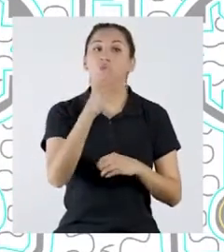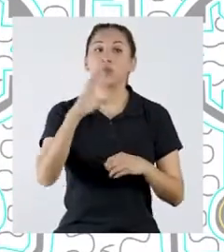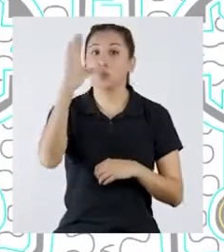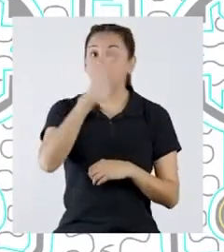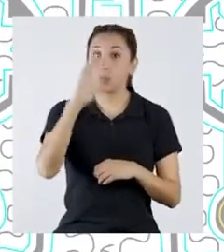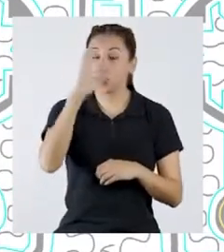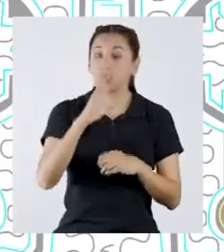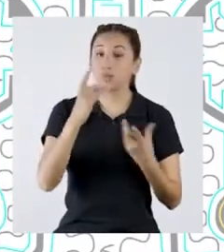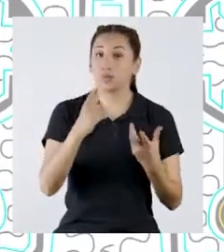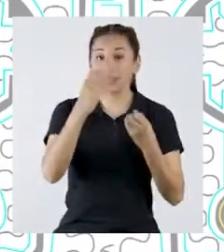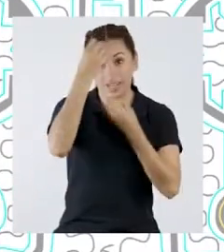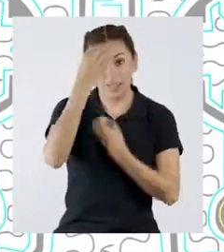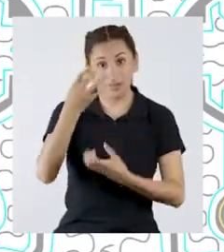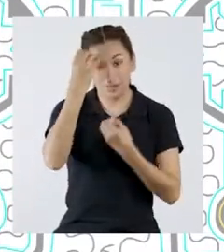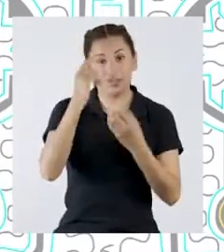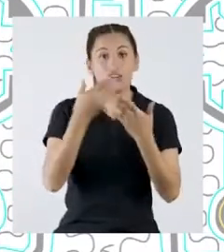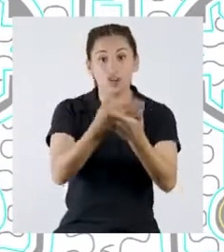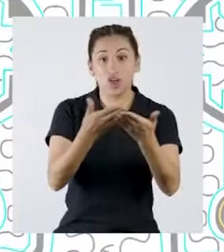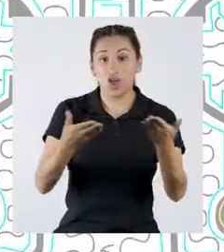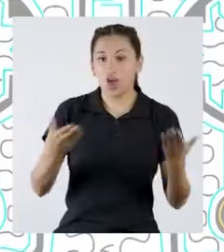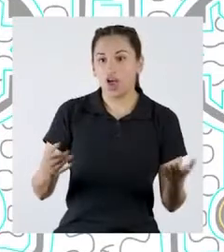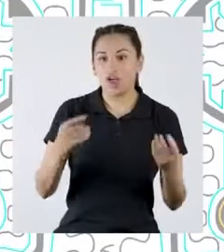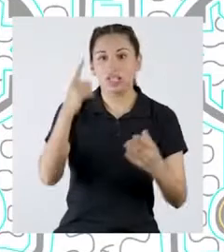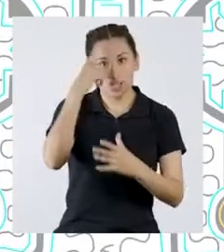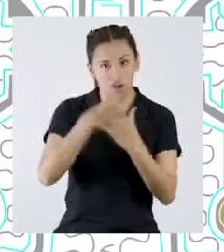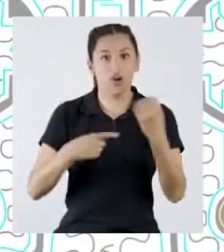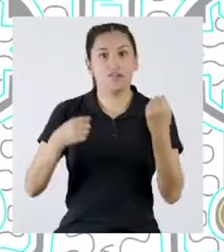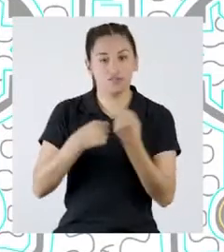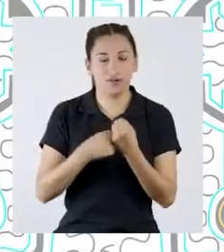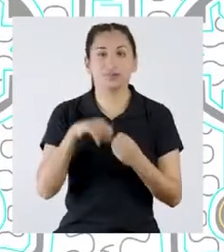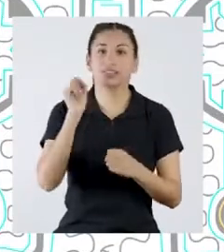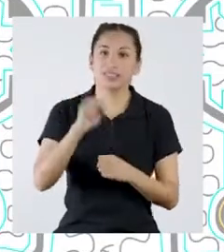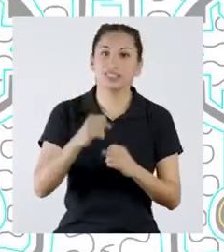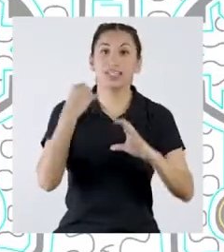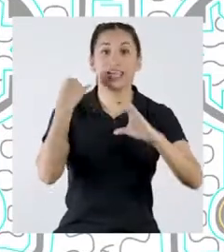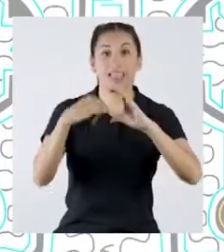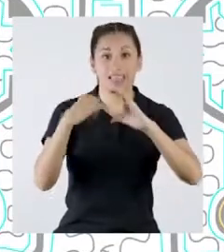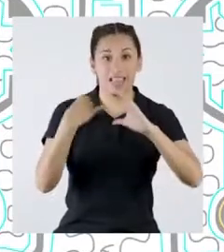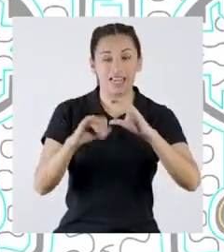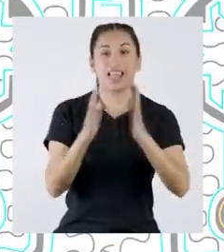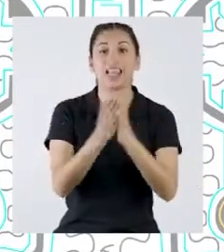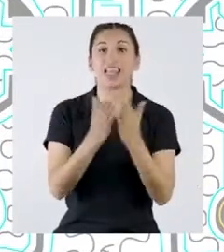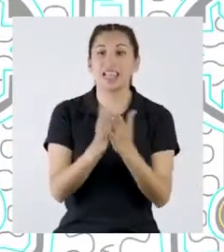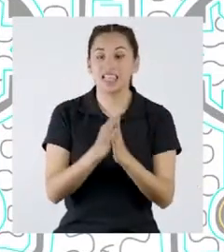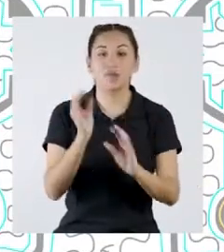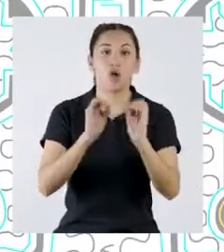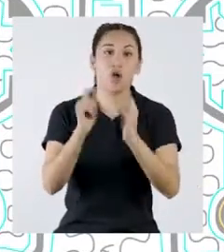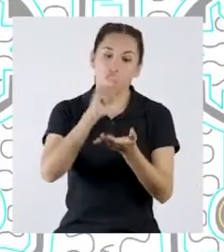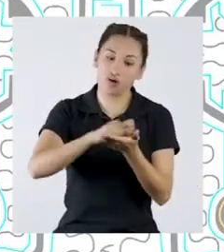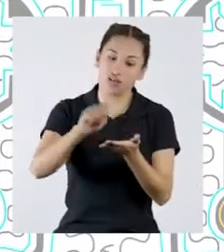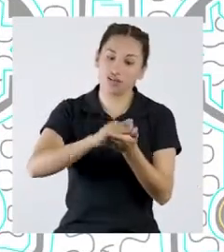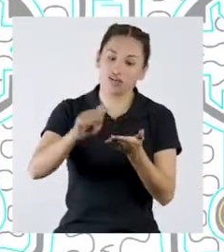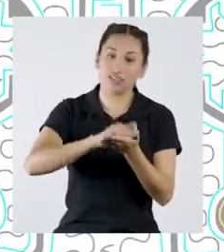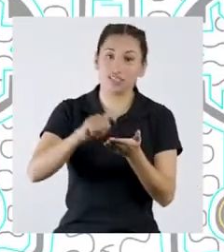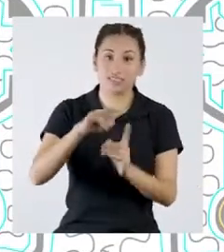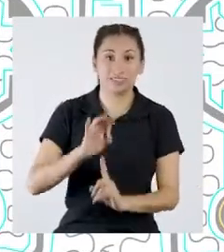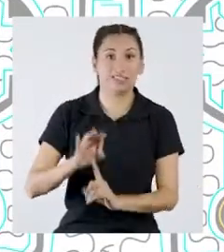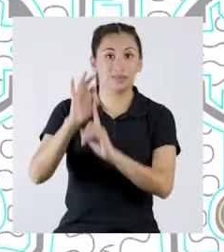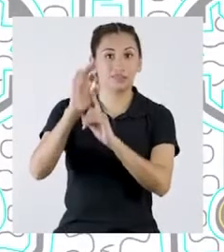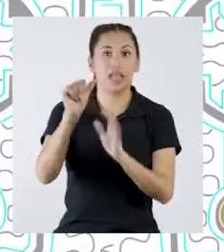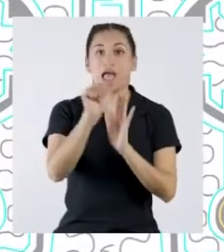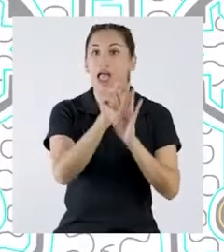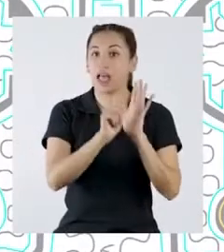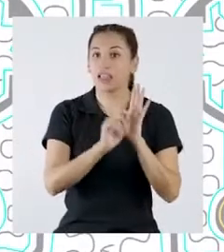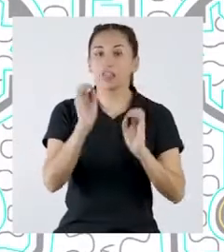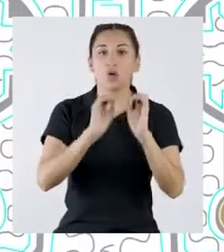busques información en fuentes confiables. Así es. Recursos como internet, libros o textos especializados,